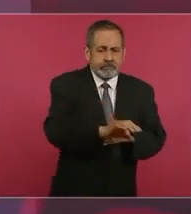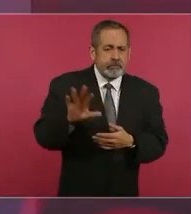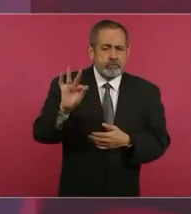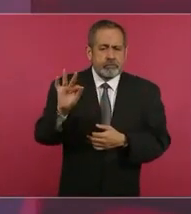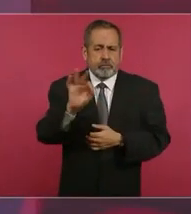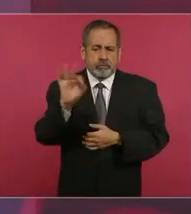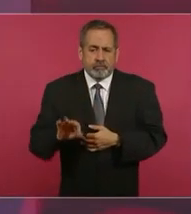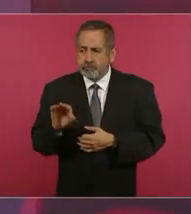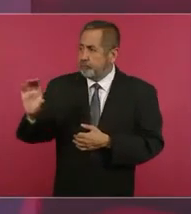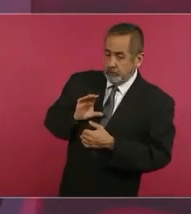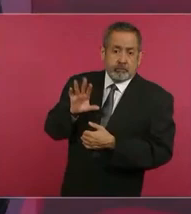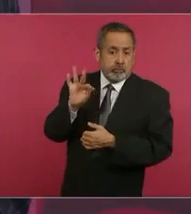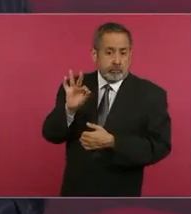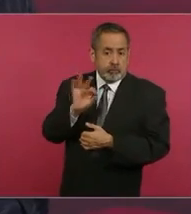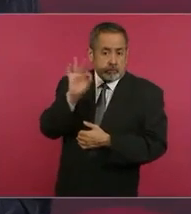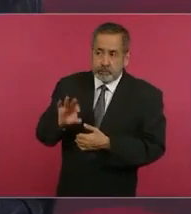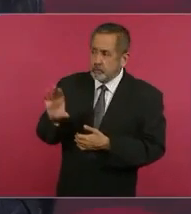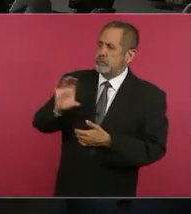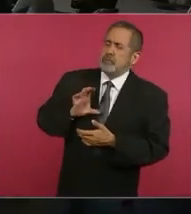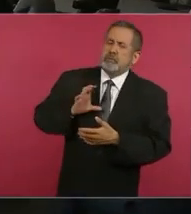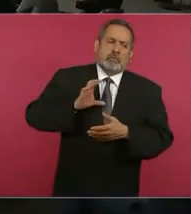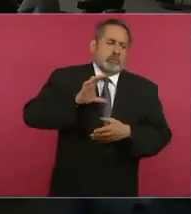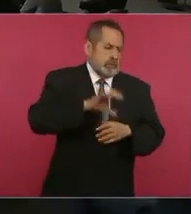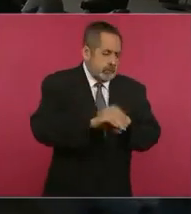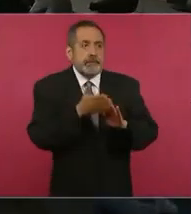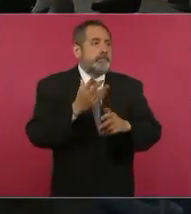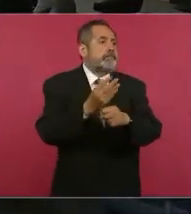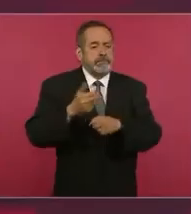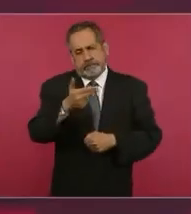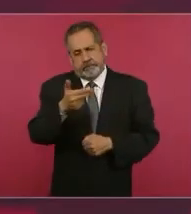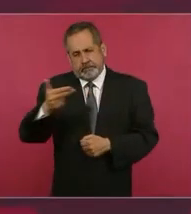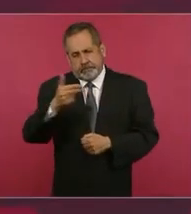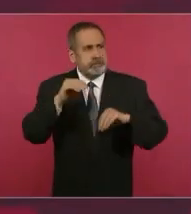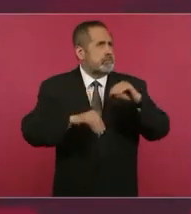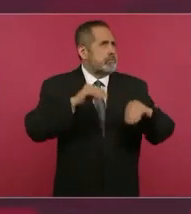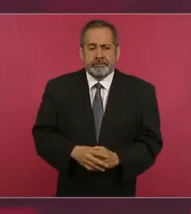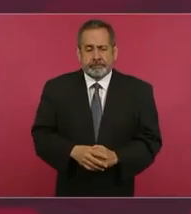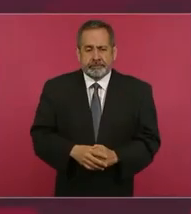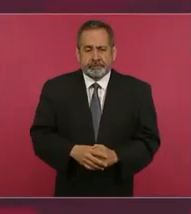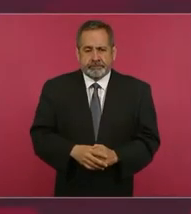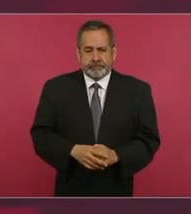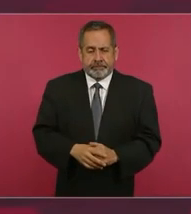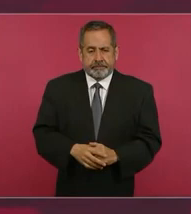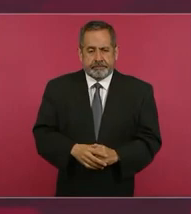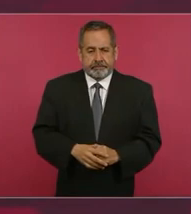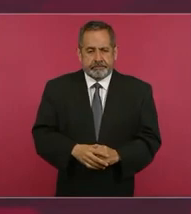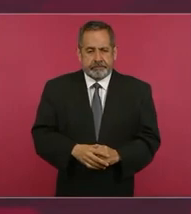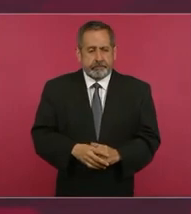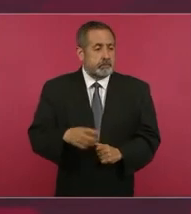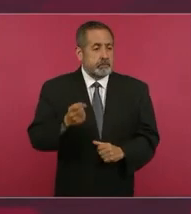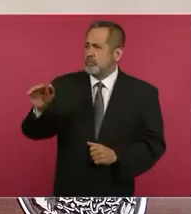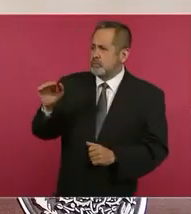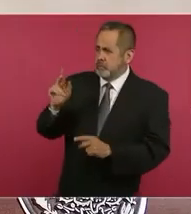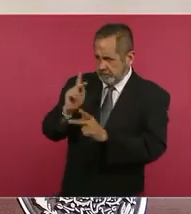que reinicien la reconstrucción de los hoteles y quienes e soliciten créditos